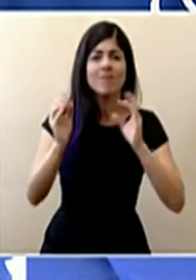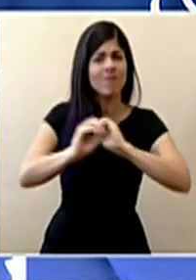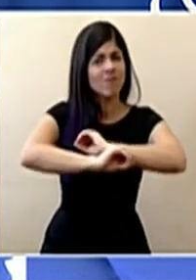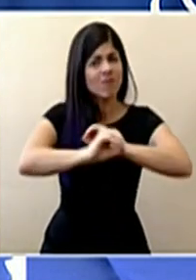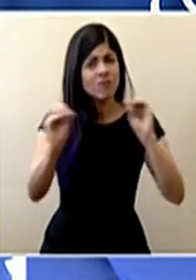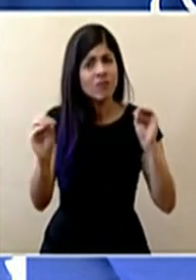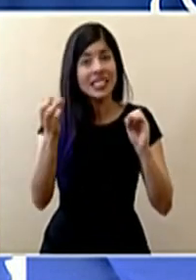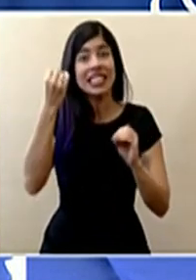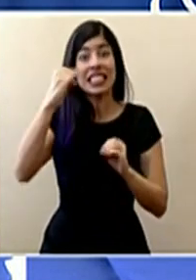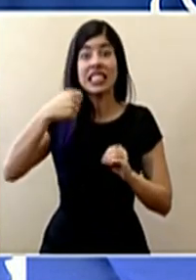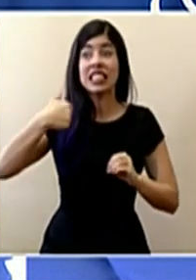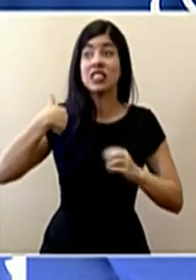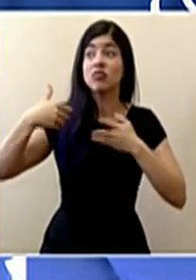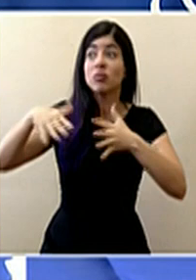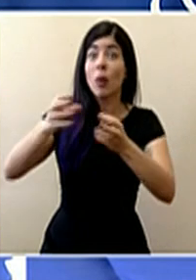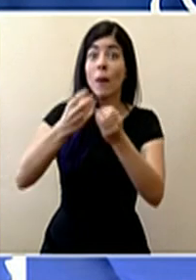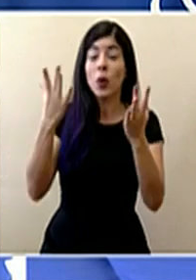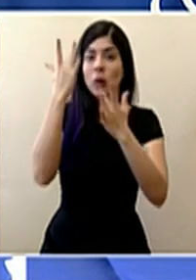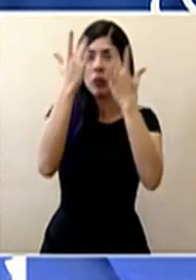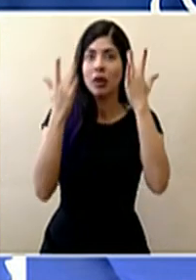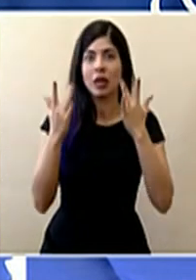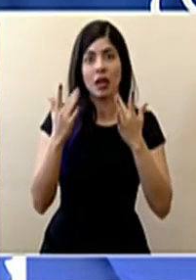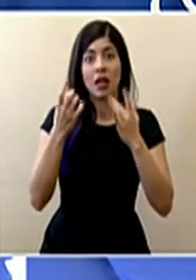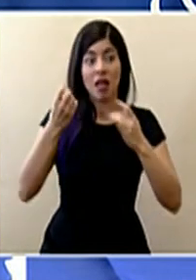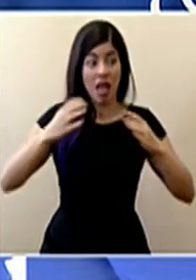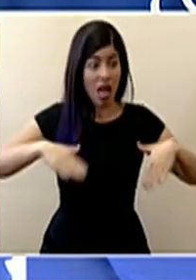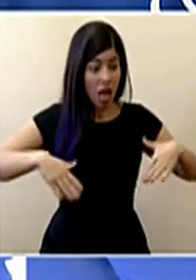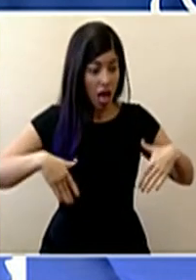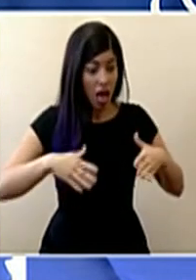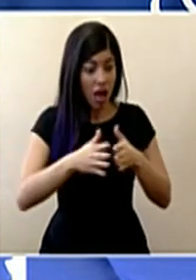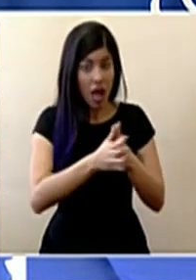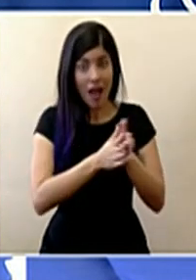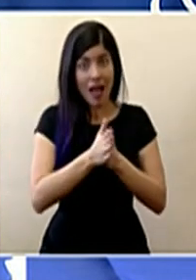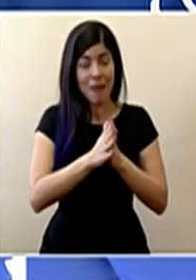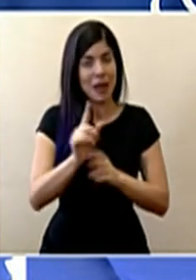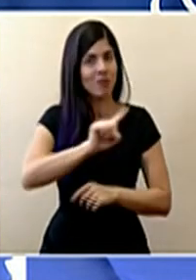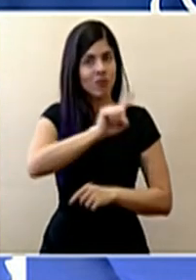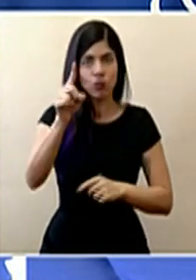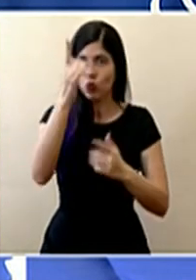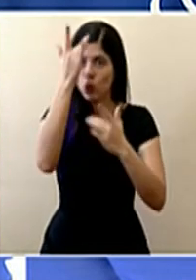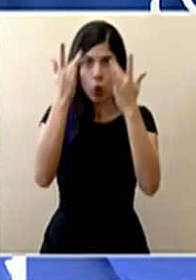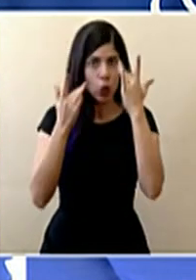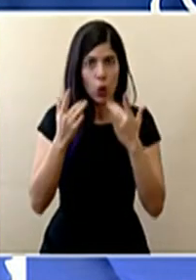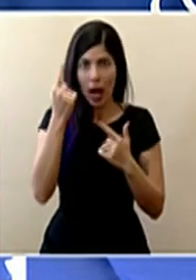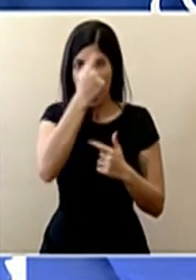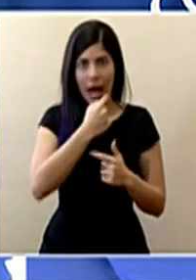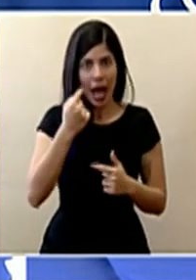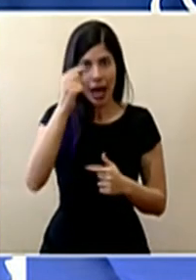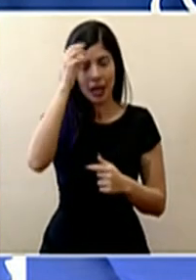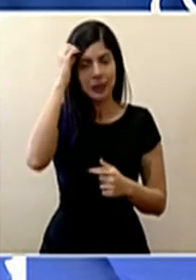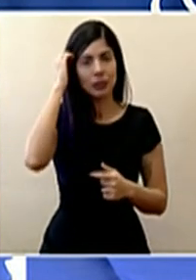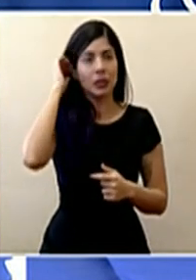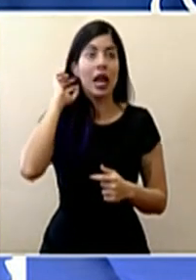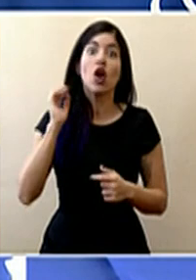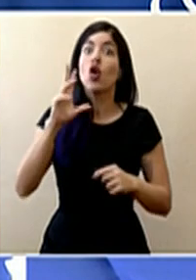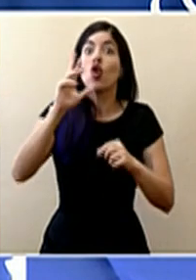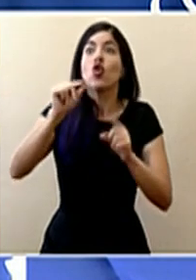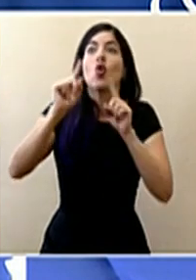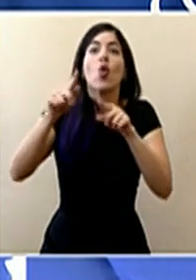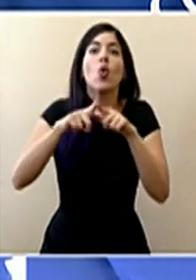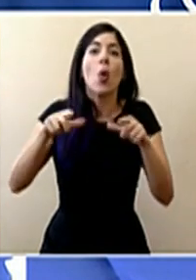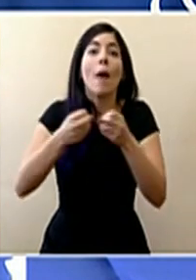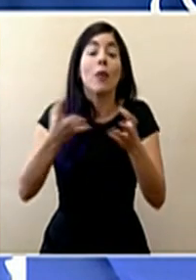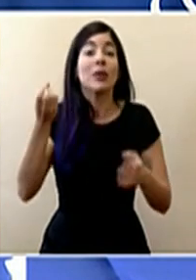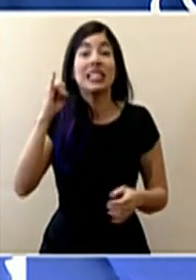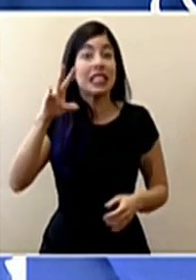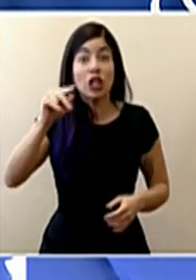si estamos en lugares públicos y no nos hemos lavado las manos. Y no ir a lugares públicos en general si